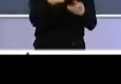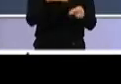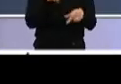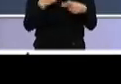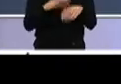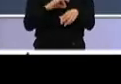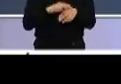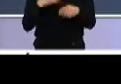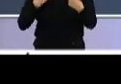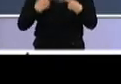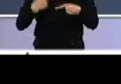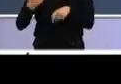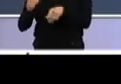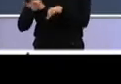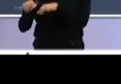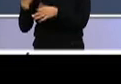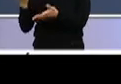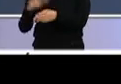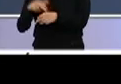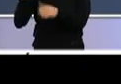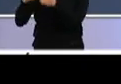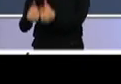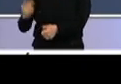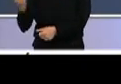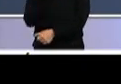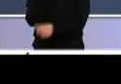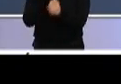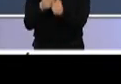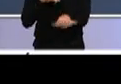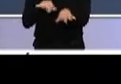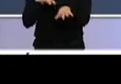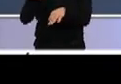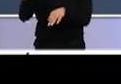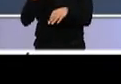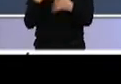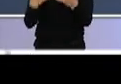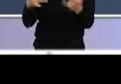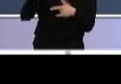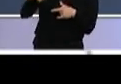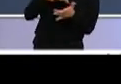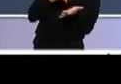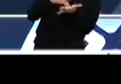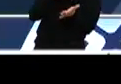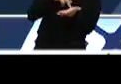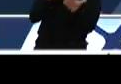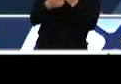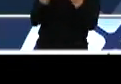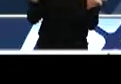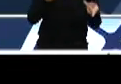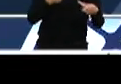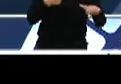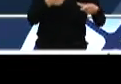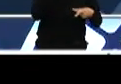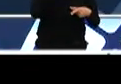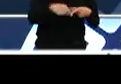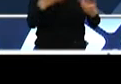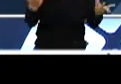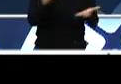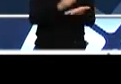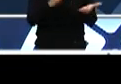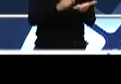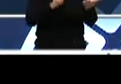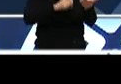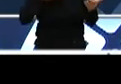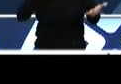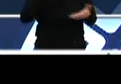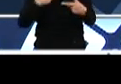médico y administrativo se queda ahí, tiene unas historias maravillosas. Entonces se generaron proyectos de creación y apreciación